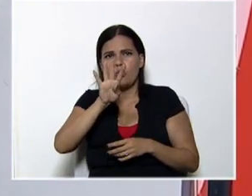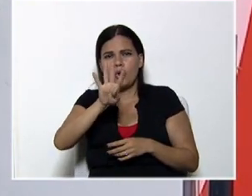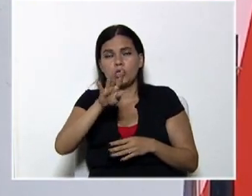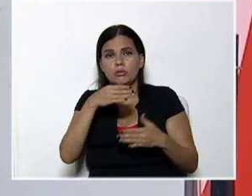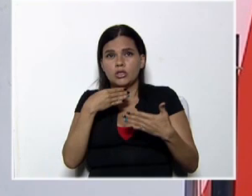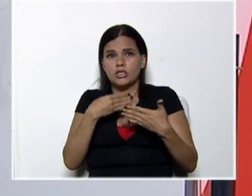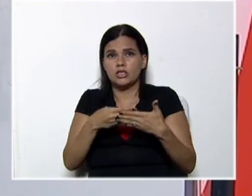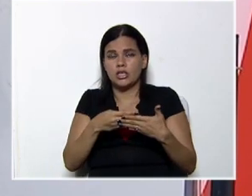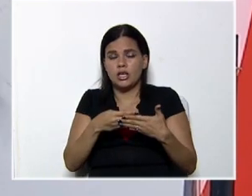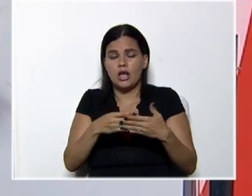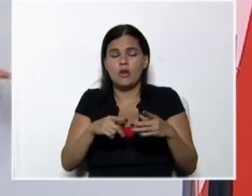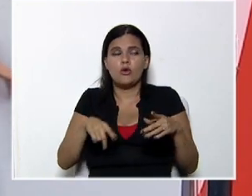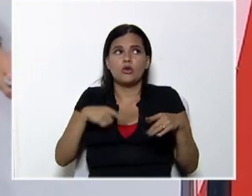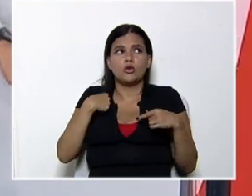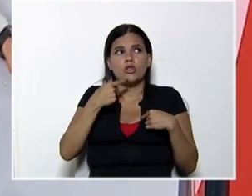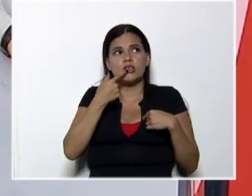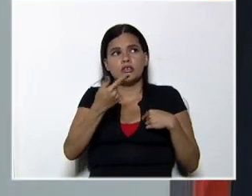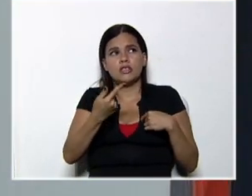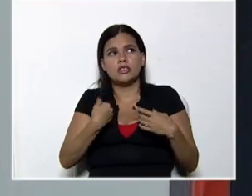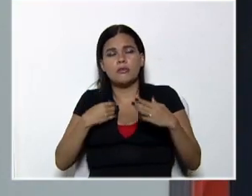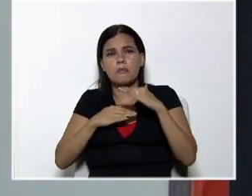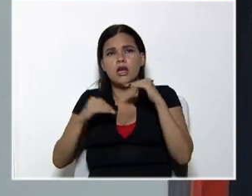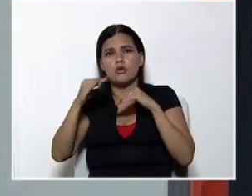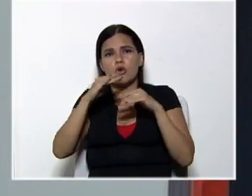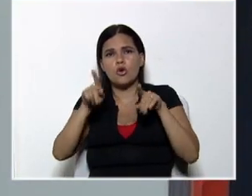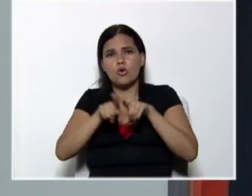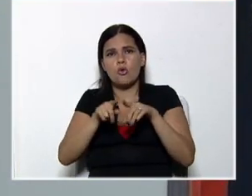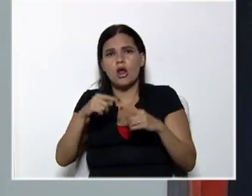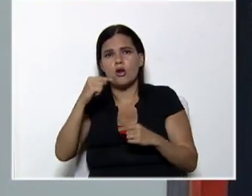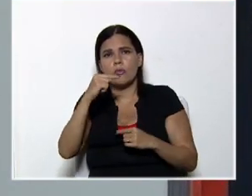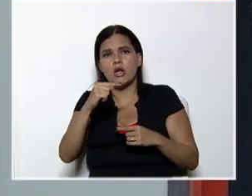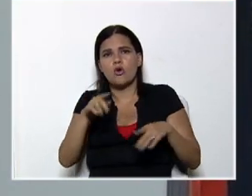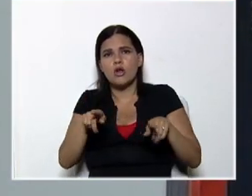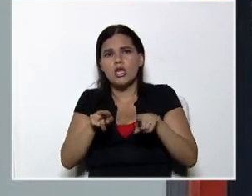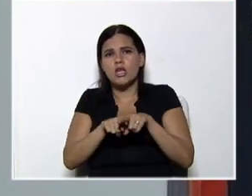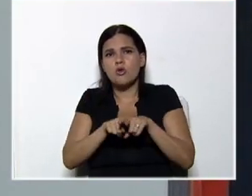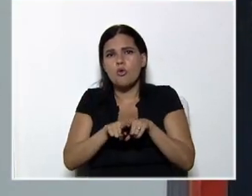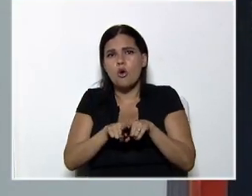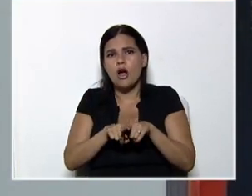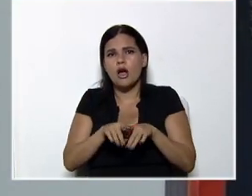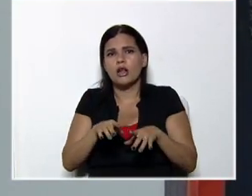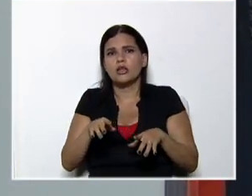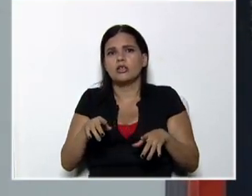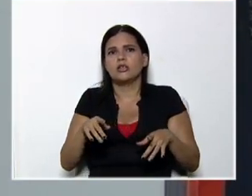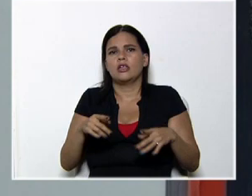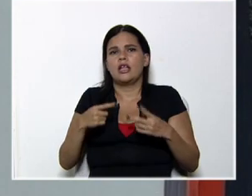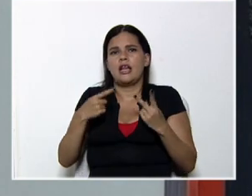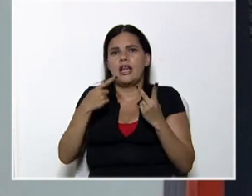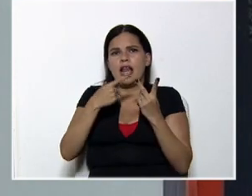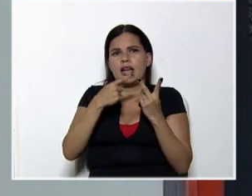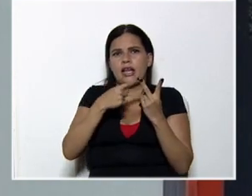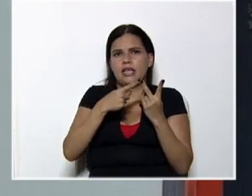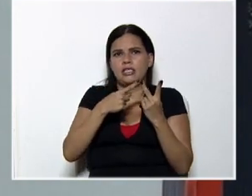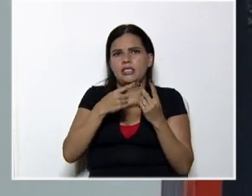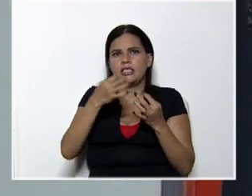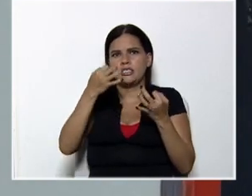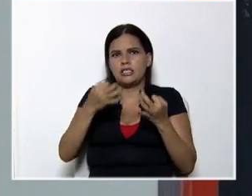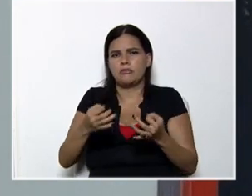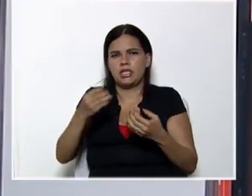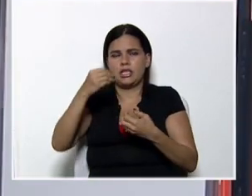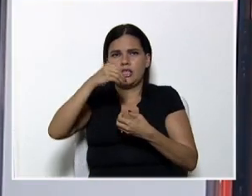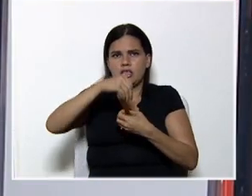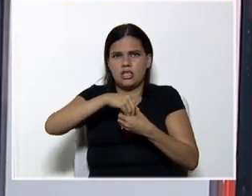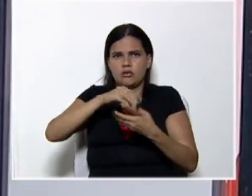cerrado, mayor igual o menor igual, el intervalo o las raíces van a estar incluidas dentro del